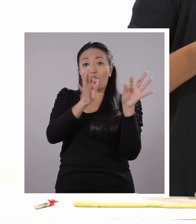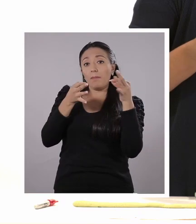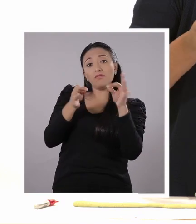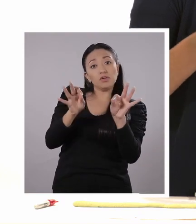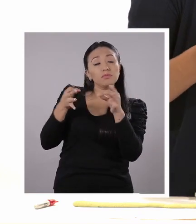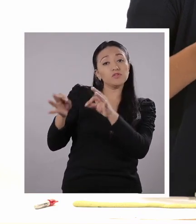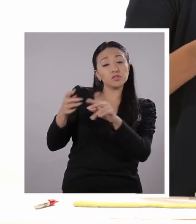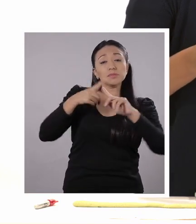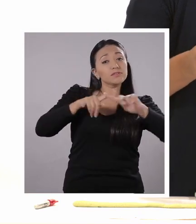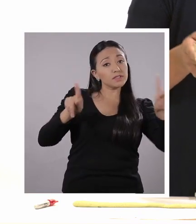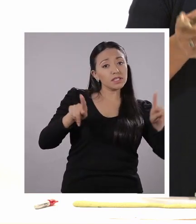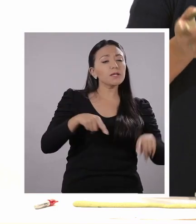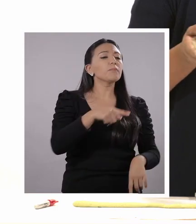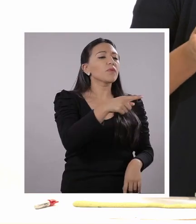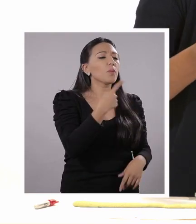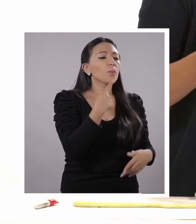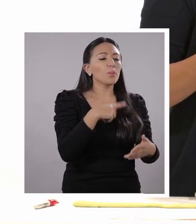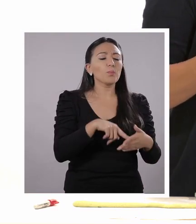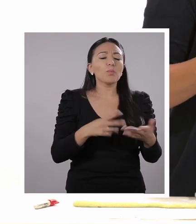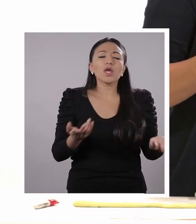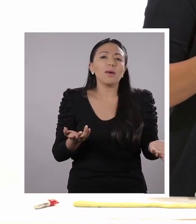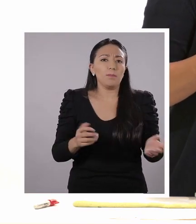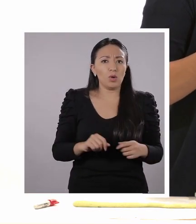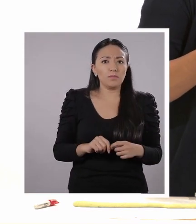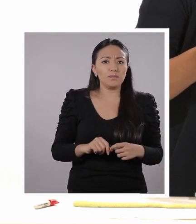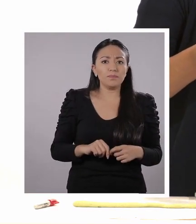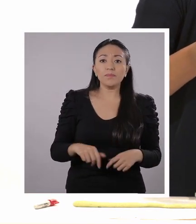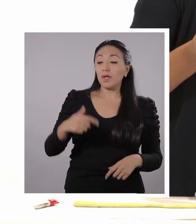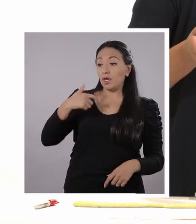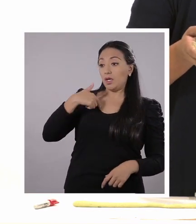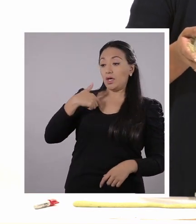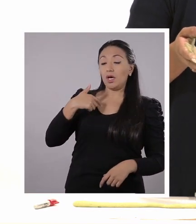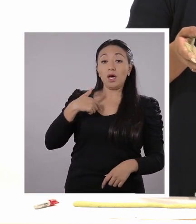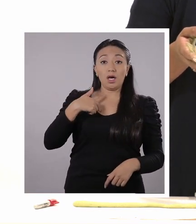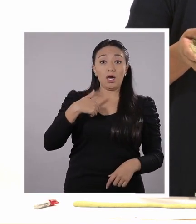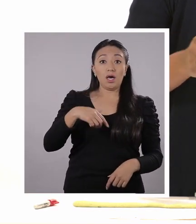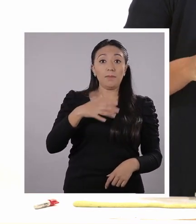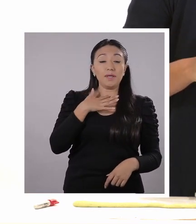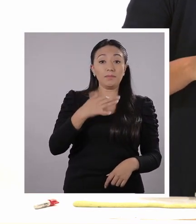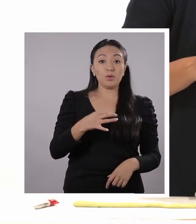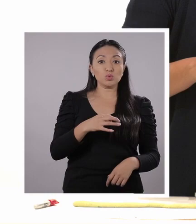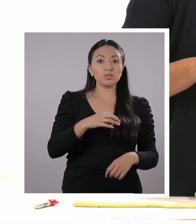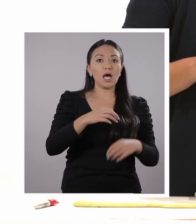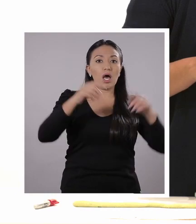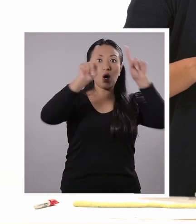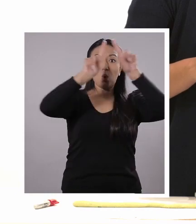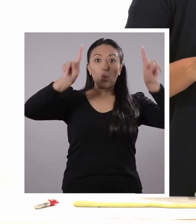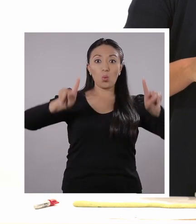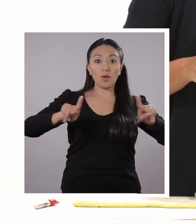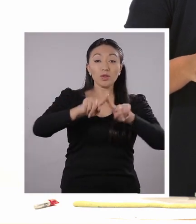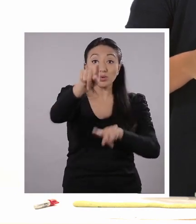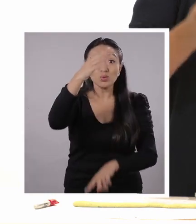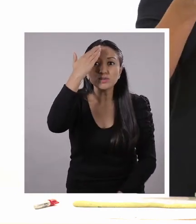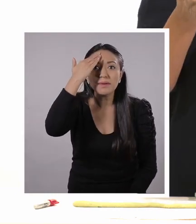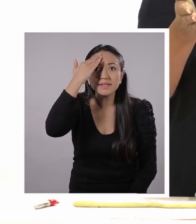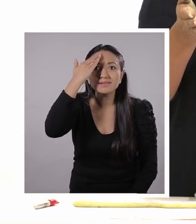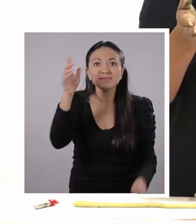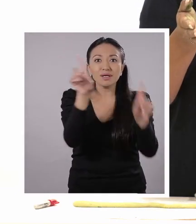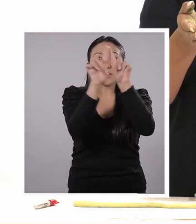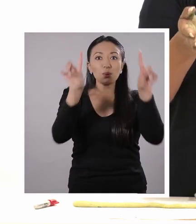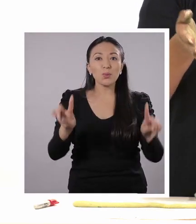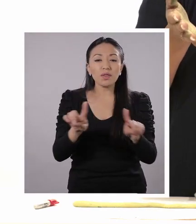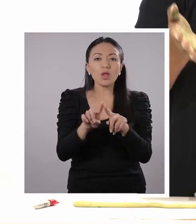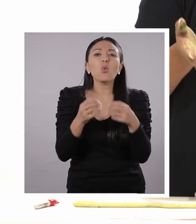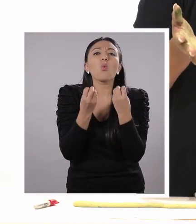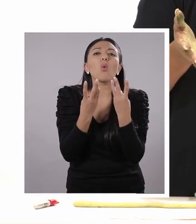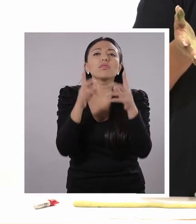tipos de líneas. Ah, muy bien, Pancho. Por ejemplo, ¿qué figura se te ocurre en este momento? A mí me encanta la figura del cuadrado. ¿Ustedes conocen el